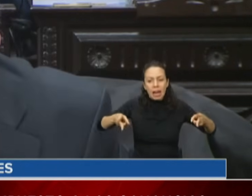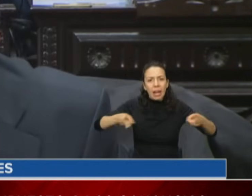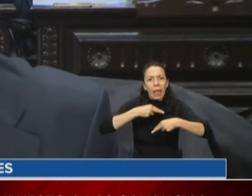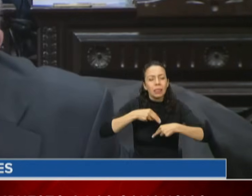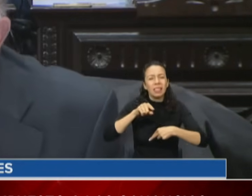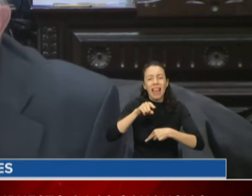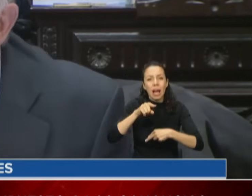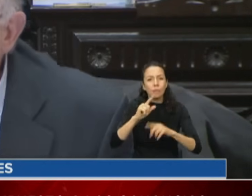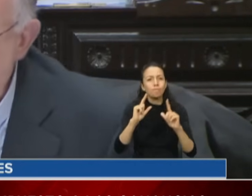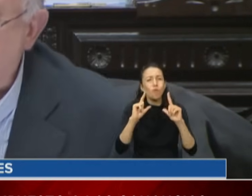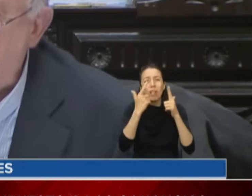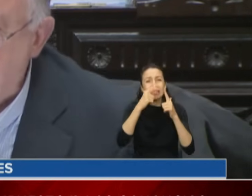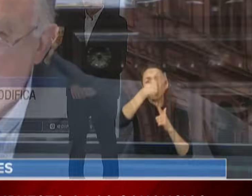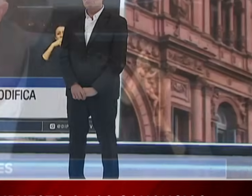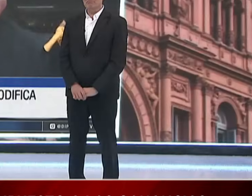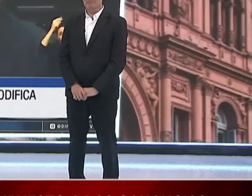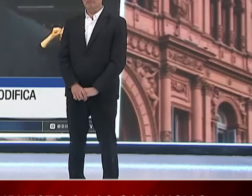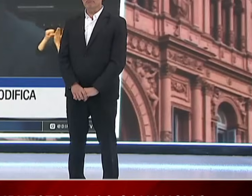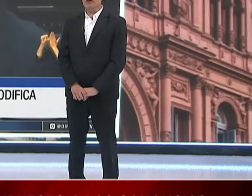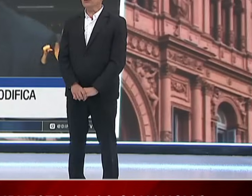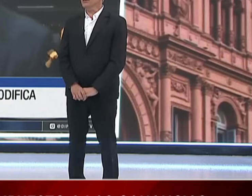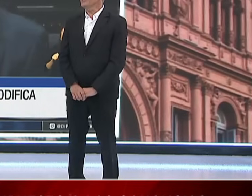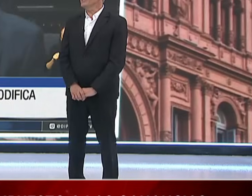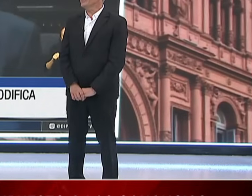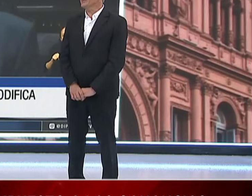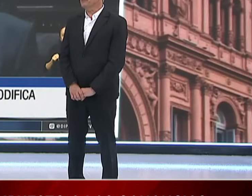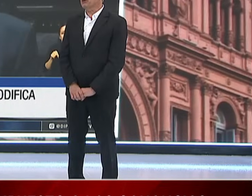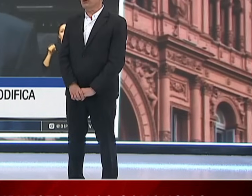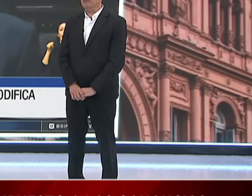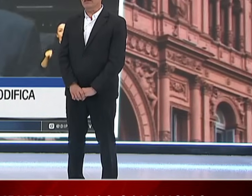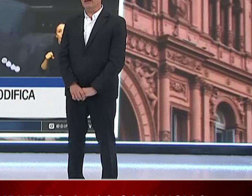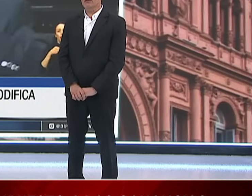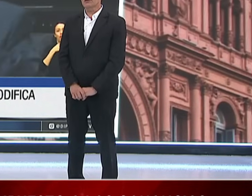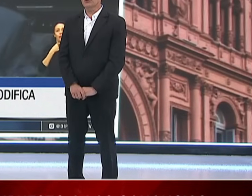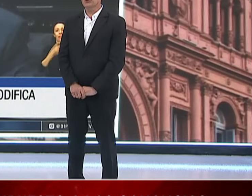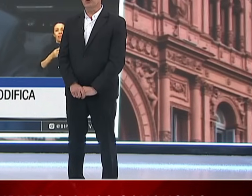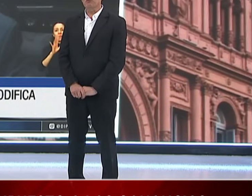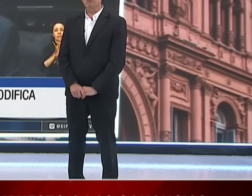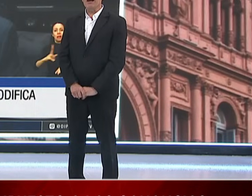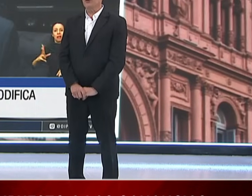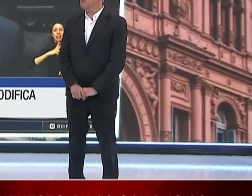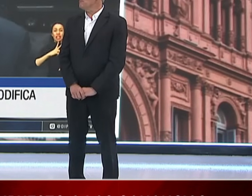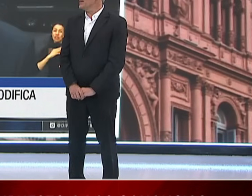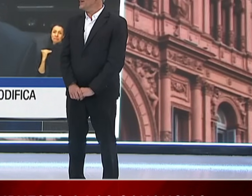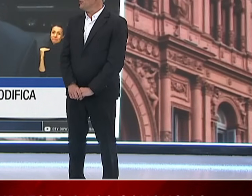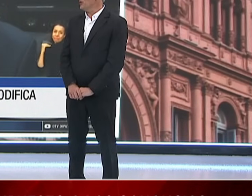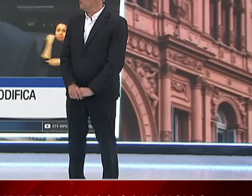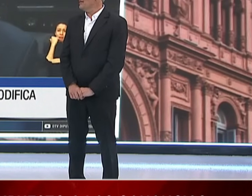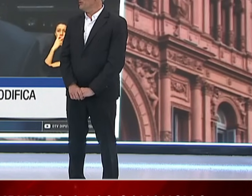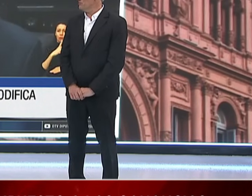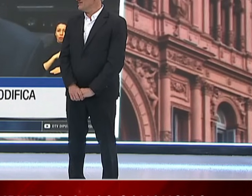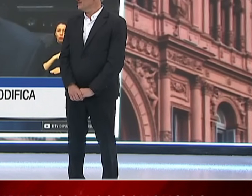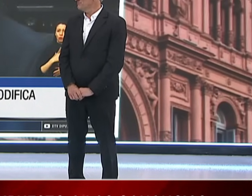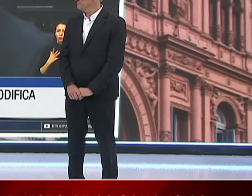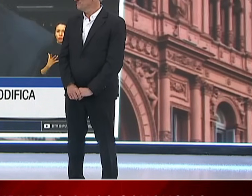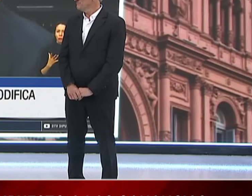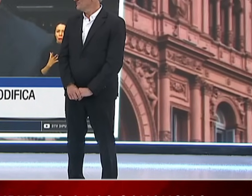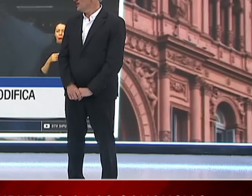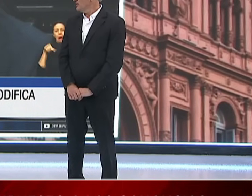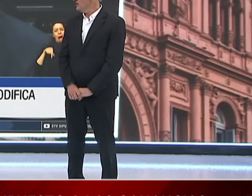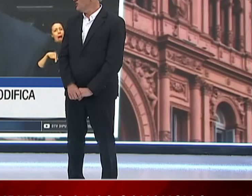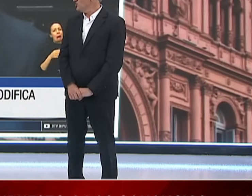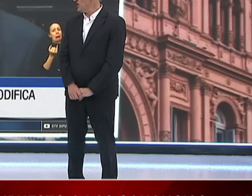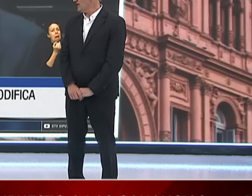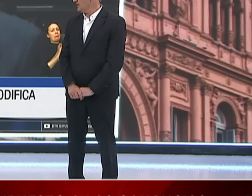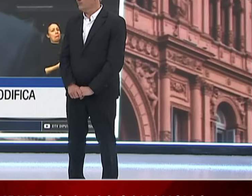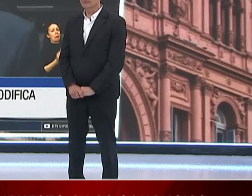dicen. Esto es la concentración de la riqueza. Veo que insiste que el problema de la inflación son los malos empresarios que aumentan los precios. Bueno, la